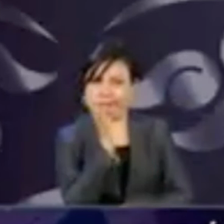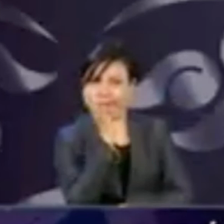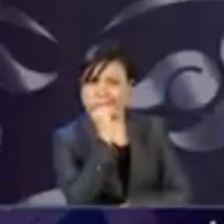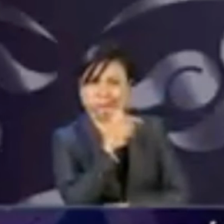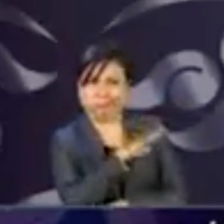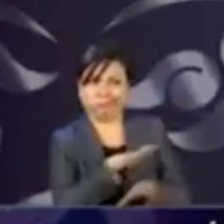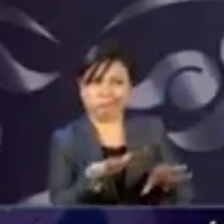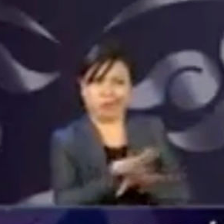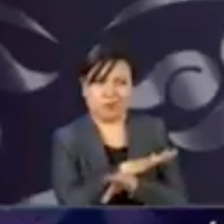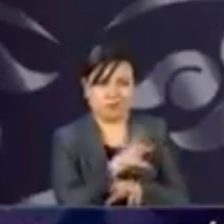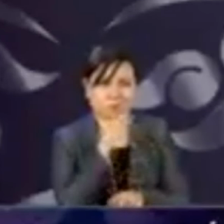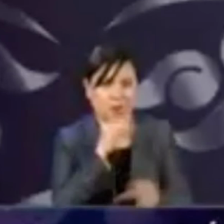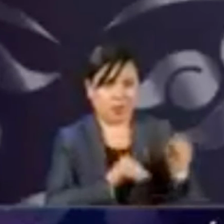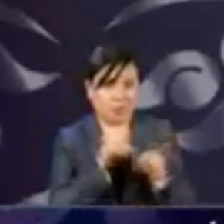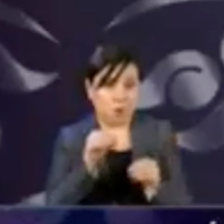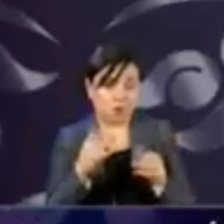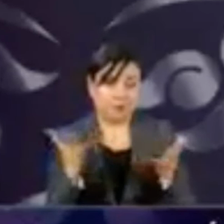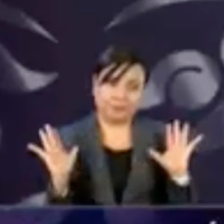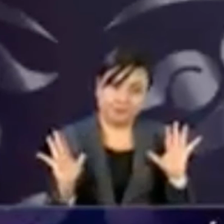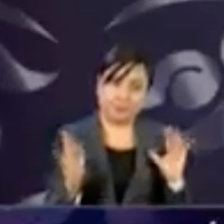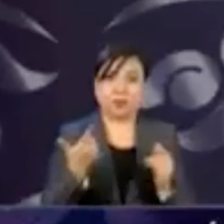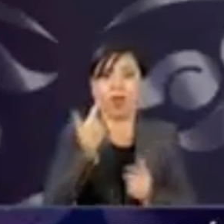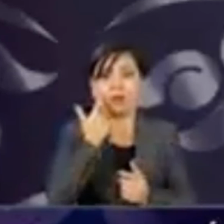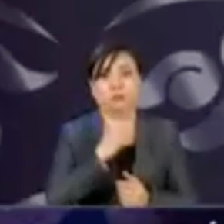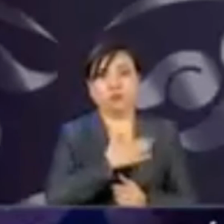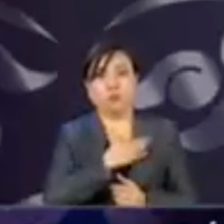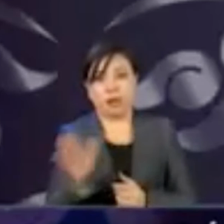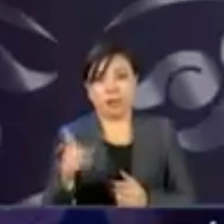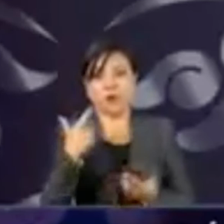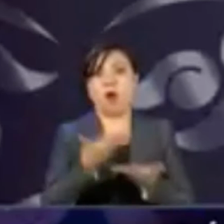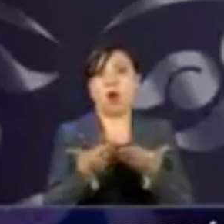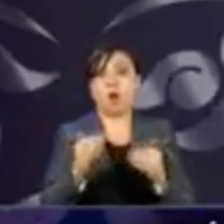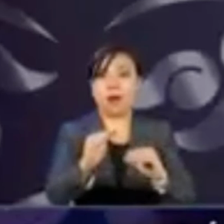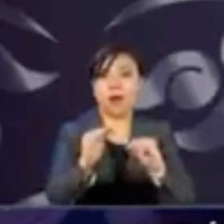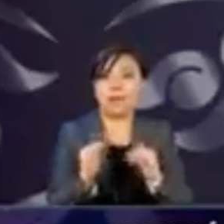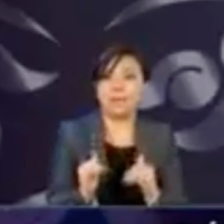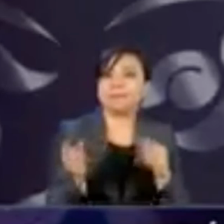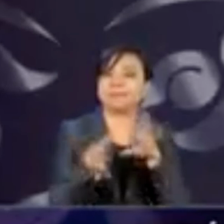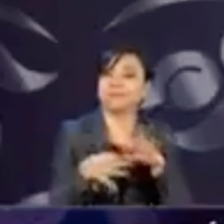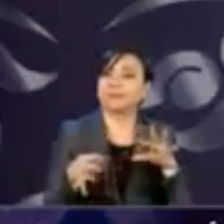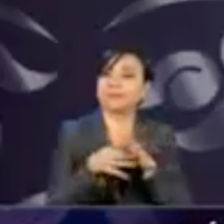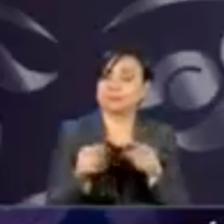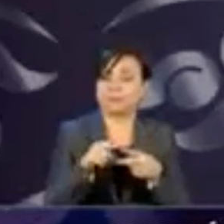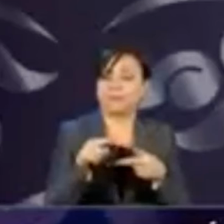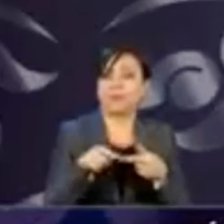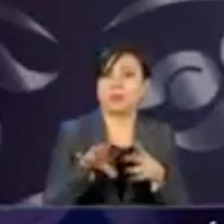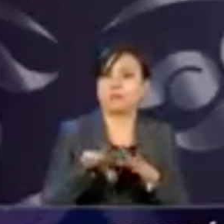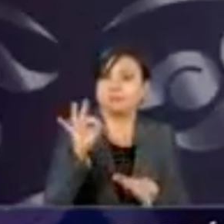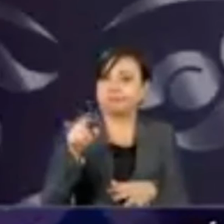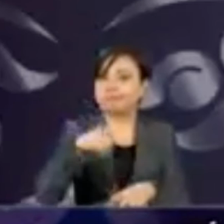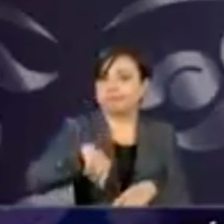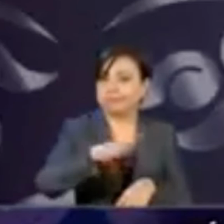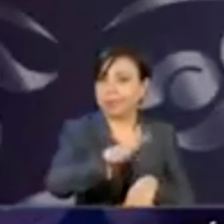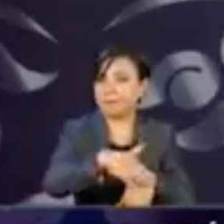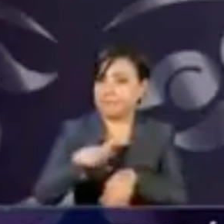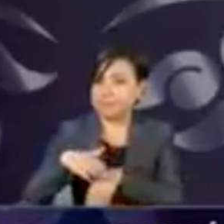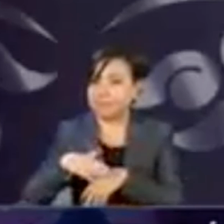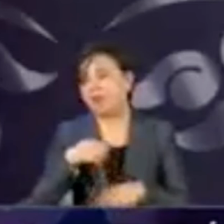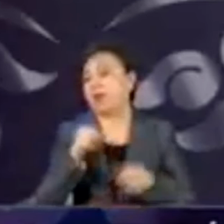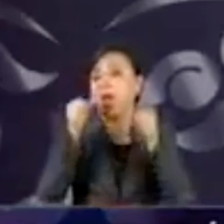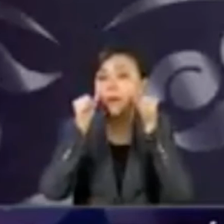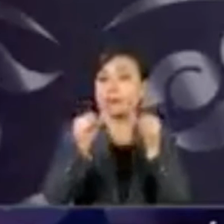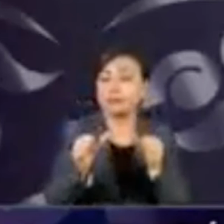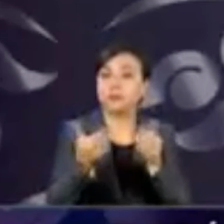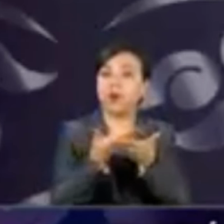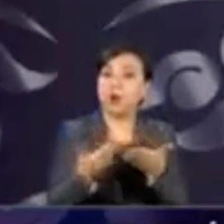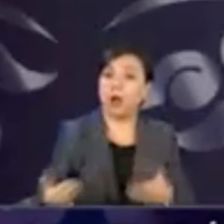paso ahora a comentar también algo que es llamar la atención lo que está pasando en este